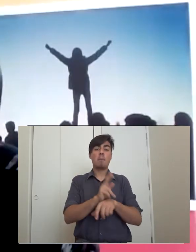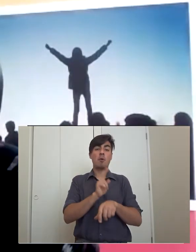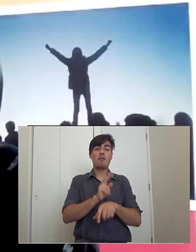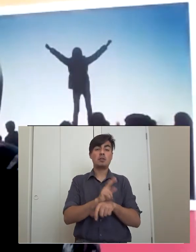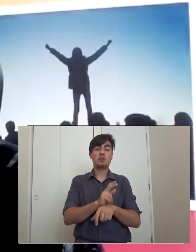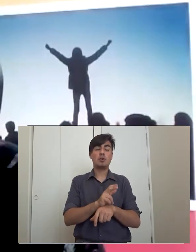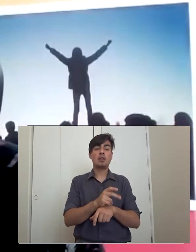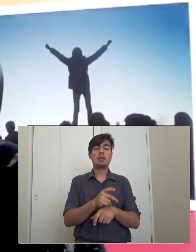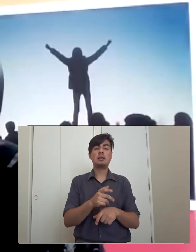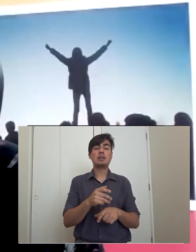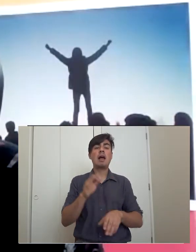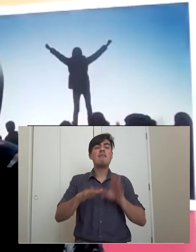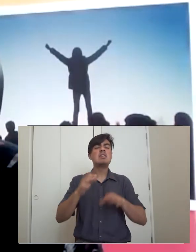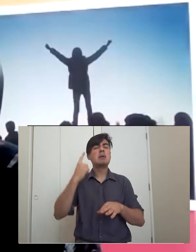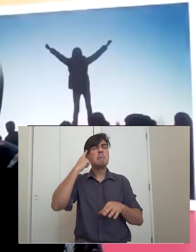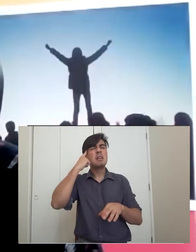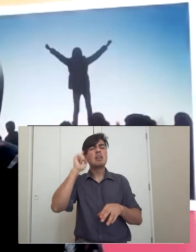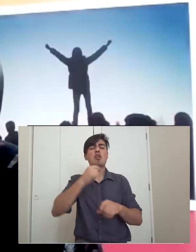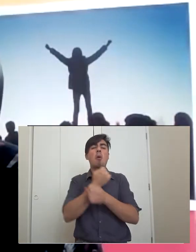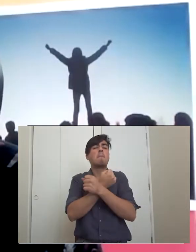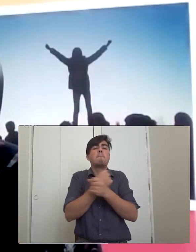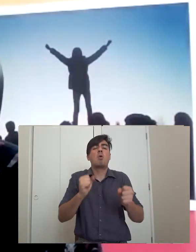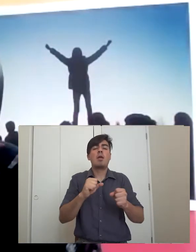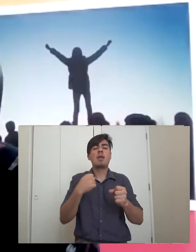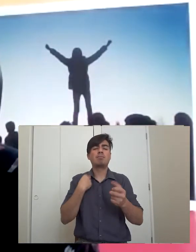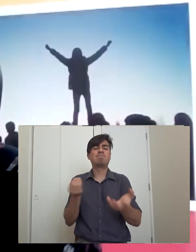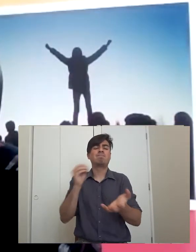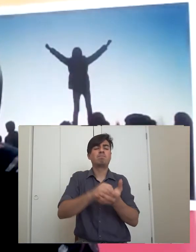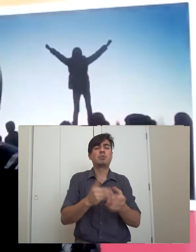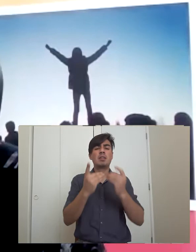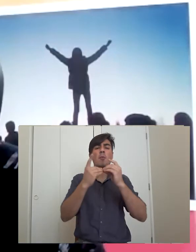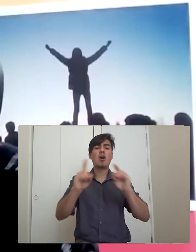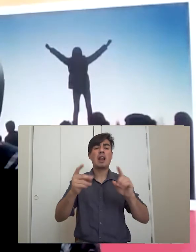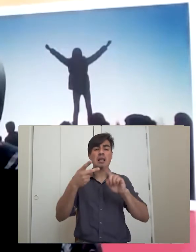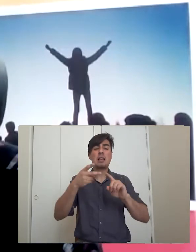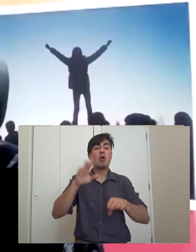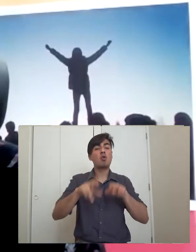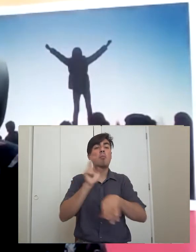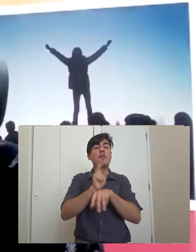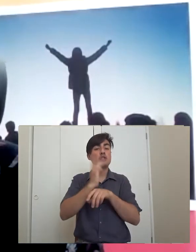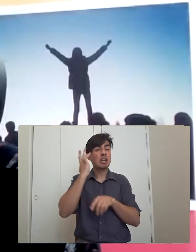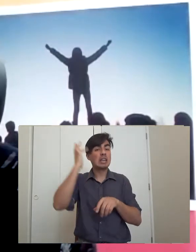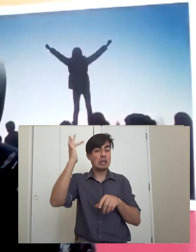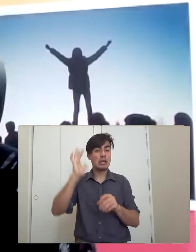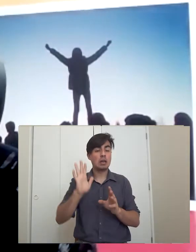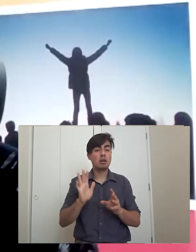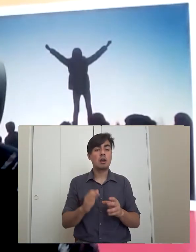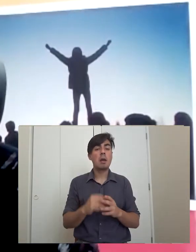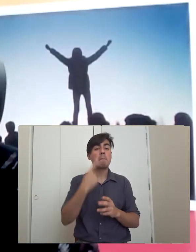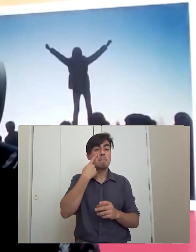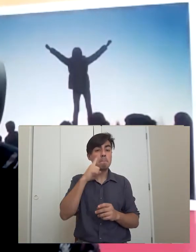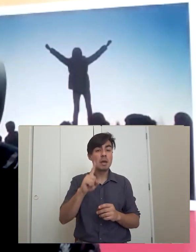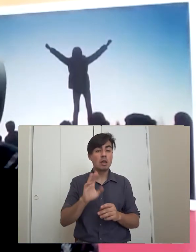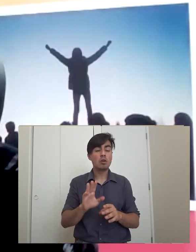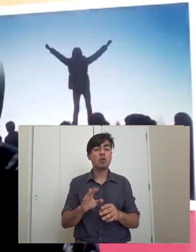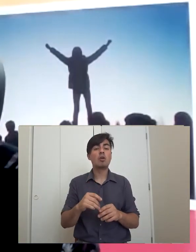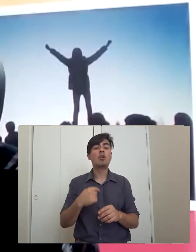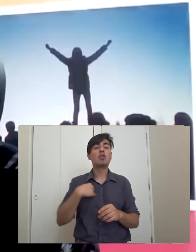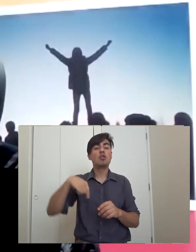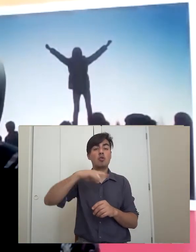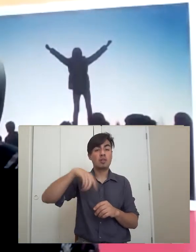a veces piensan que no se puede implementar tanto así esta segunda dimensión en la escuela. Pero